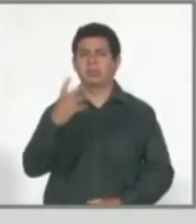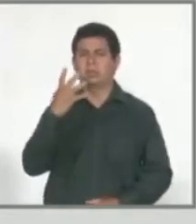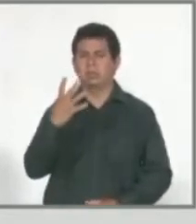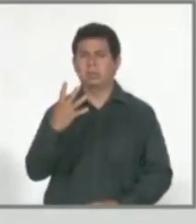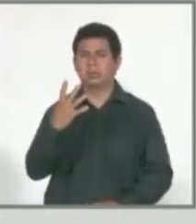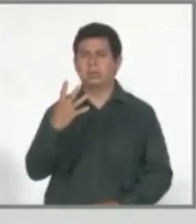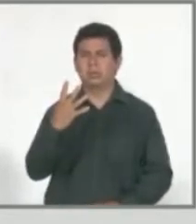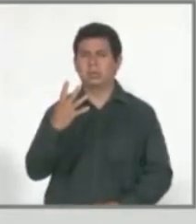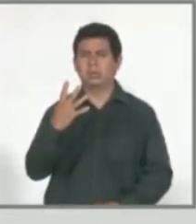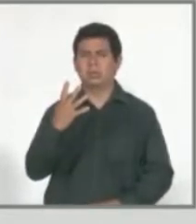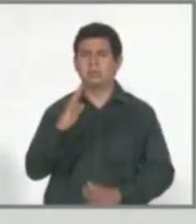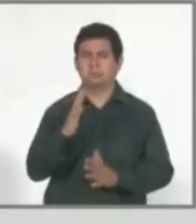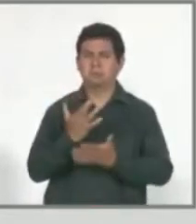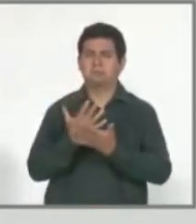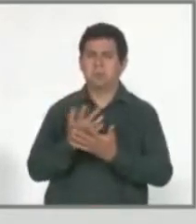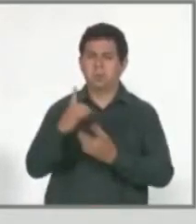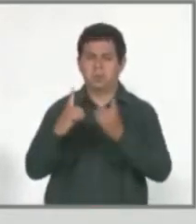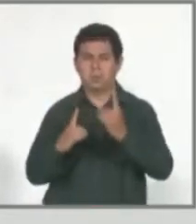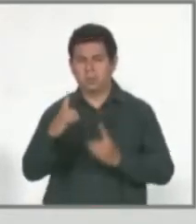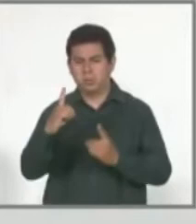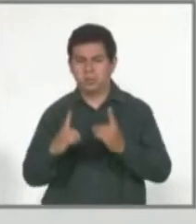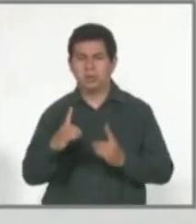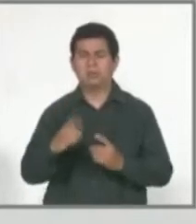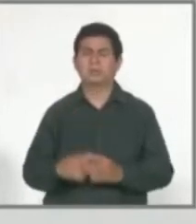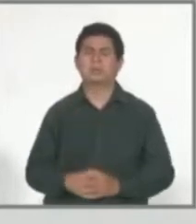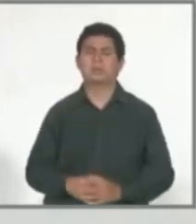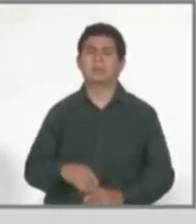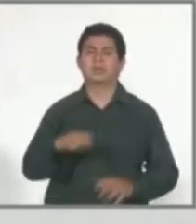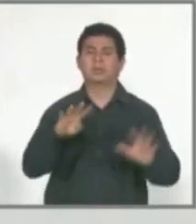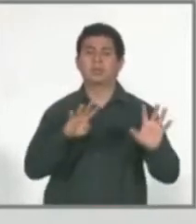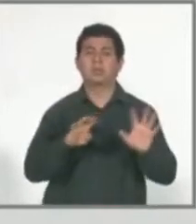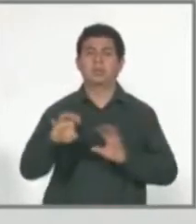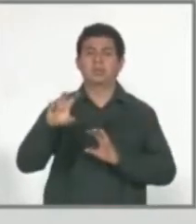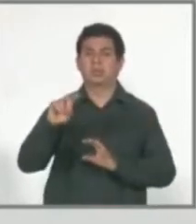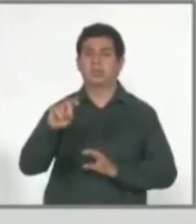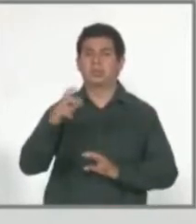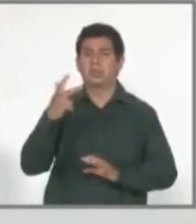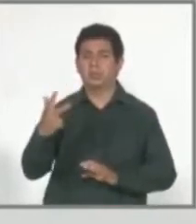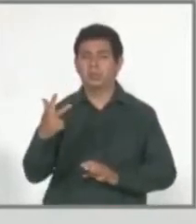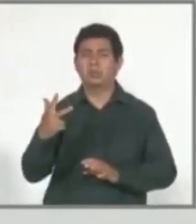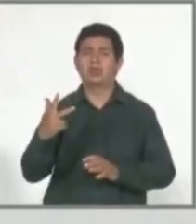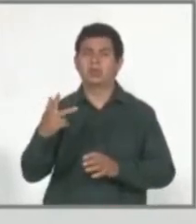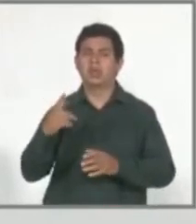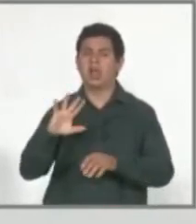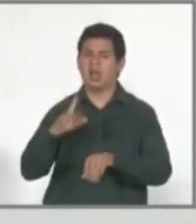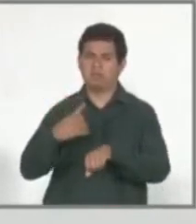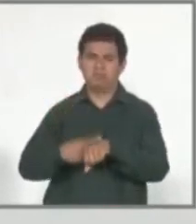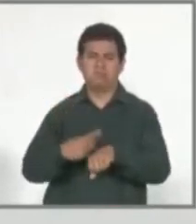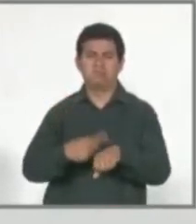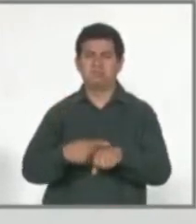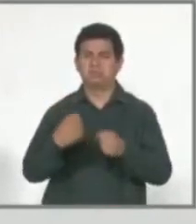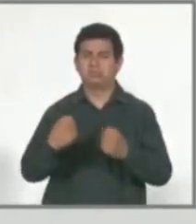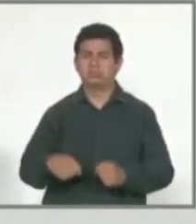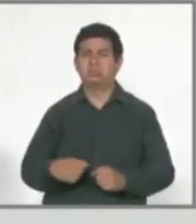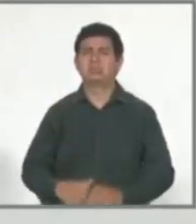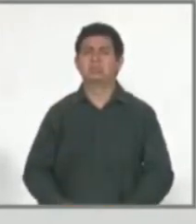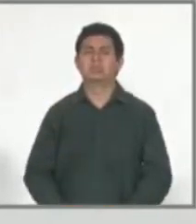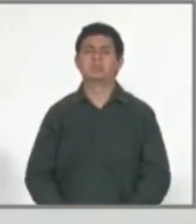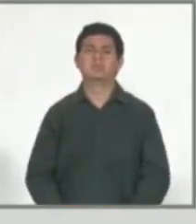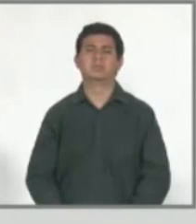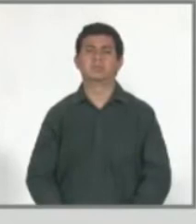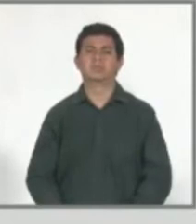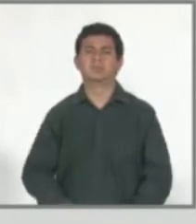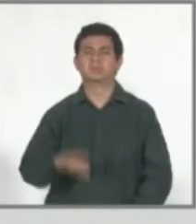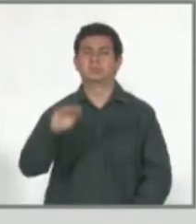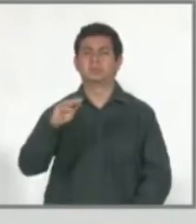en estatus de sospechosos 900 38 casos confirmados y